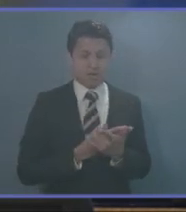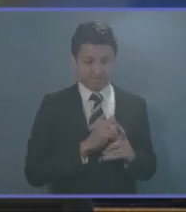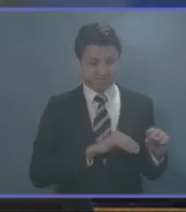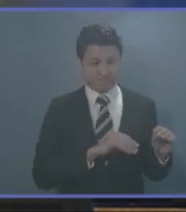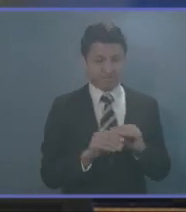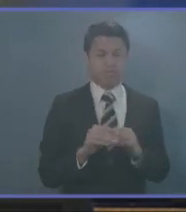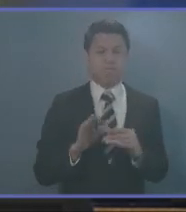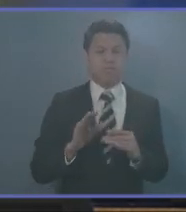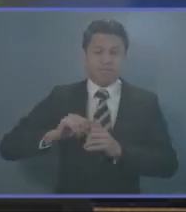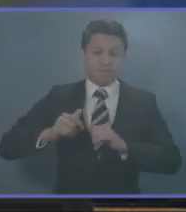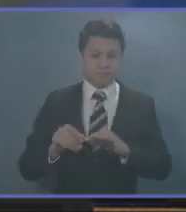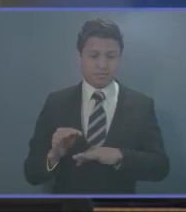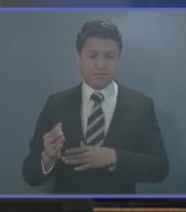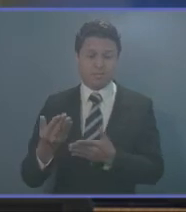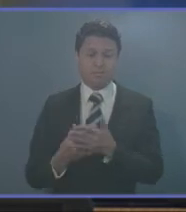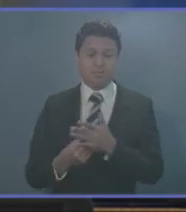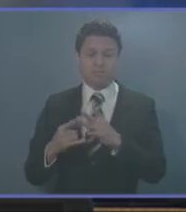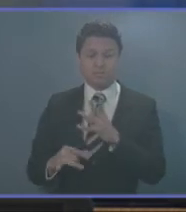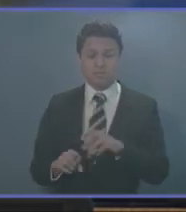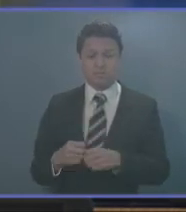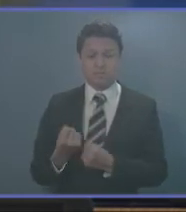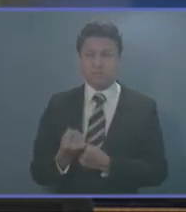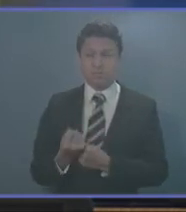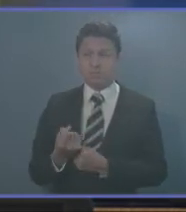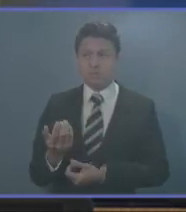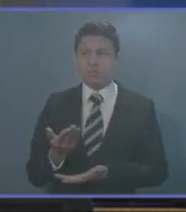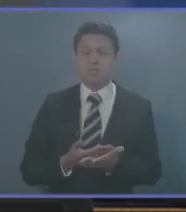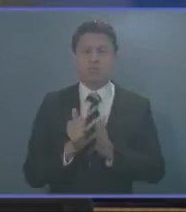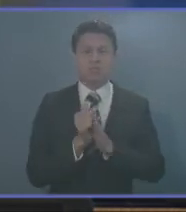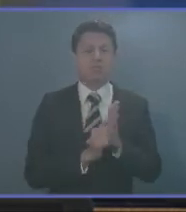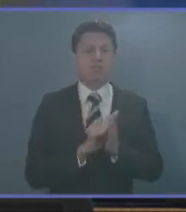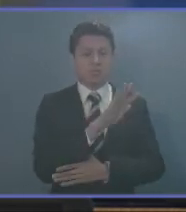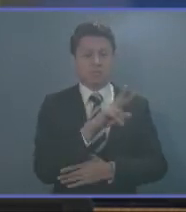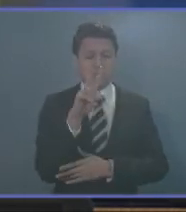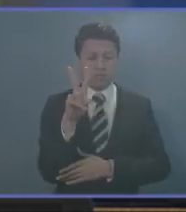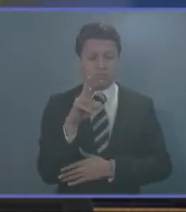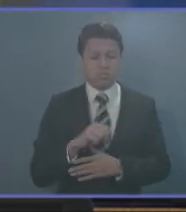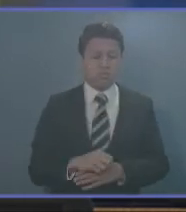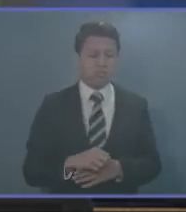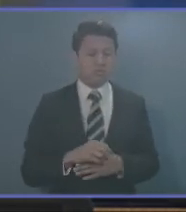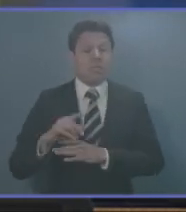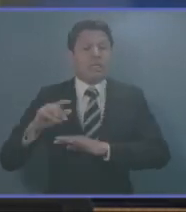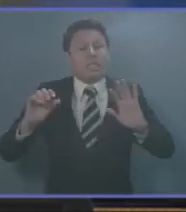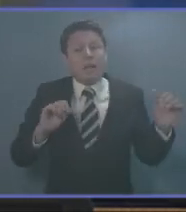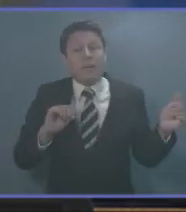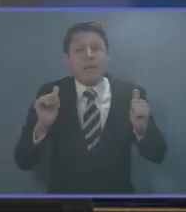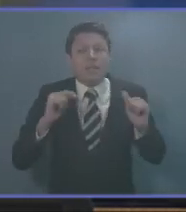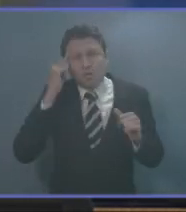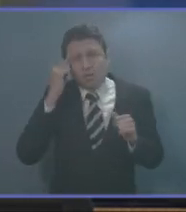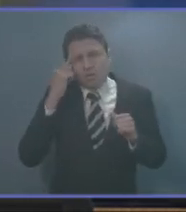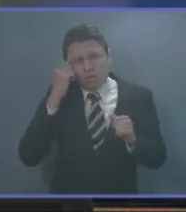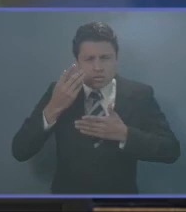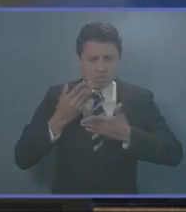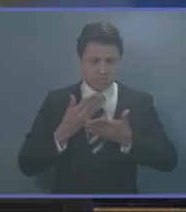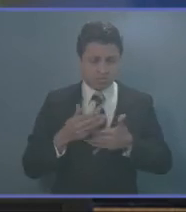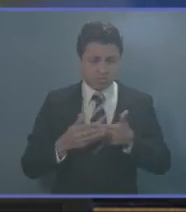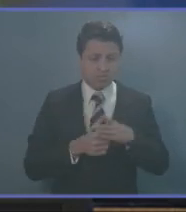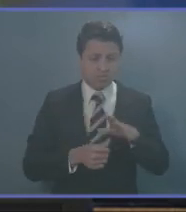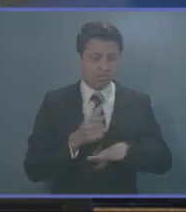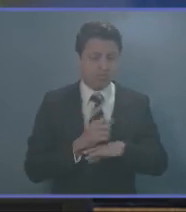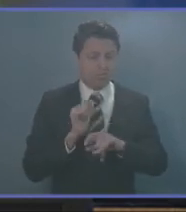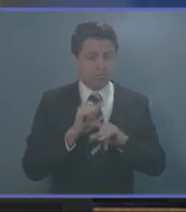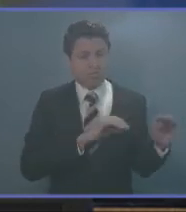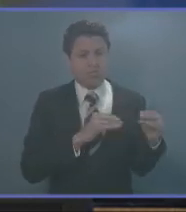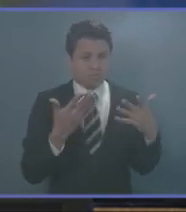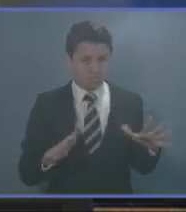delitos. Ejercicio de la acción penal. Artículo 52. Si a juicio de la Administración Tributaria Municipal se